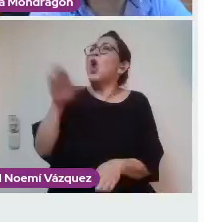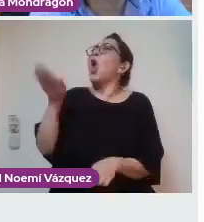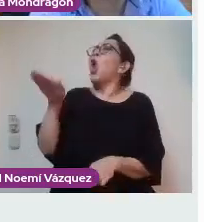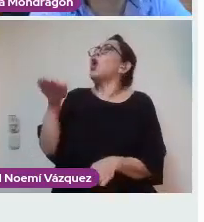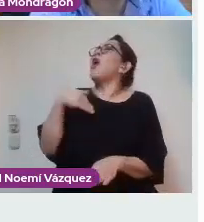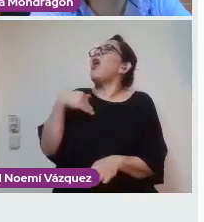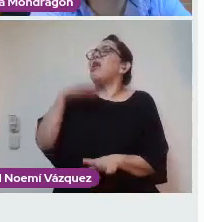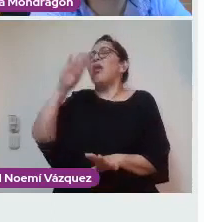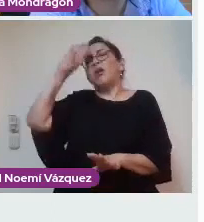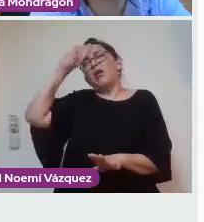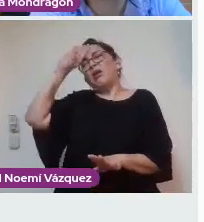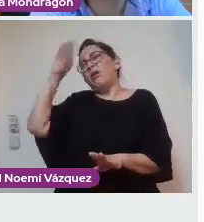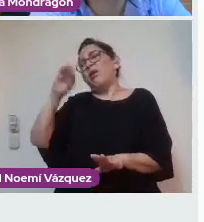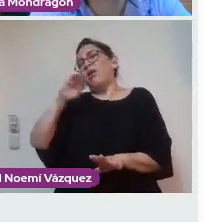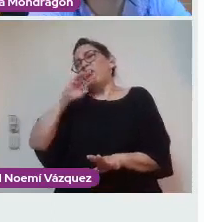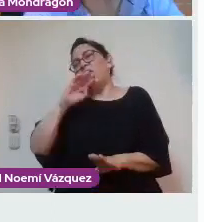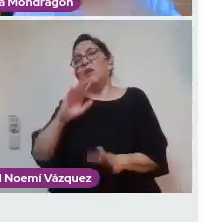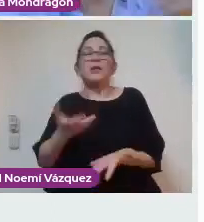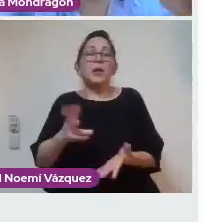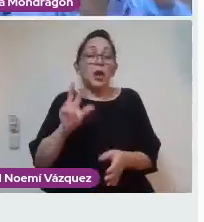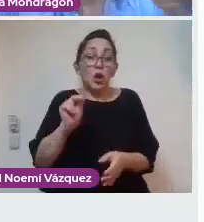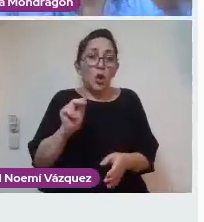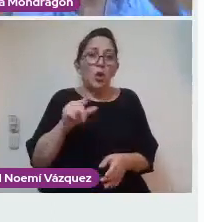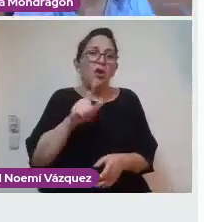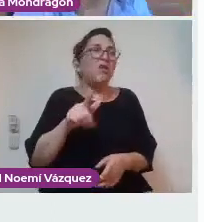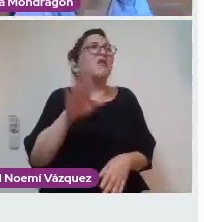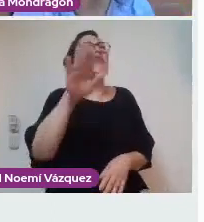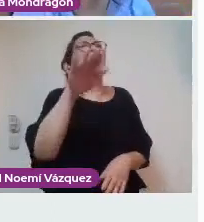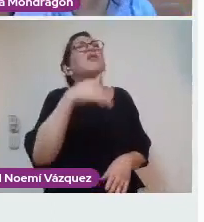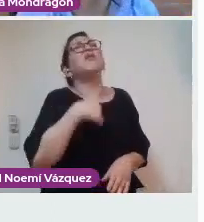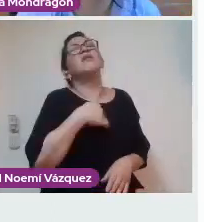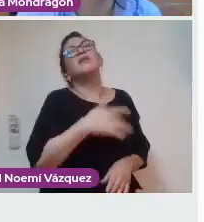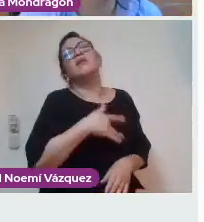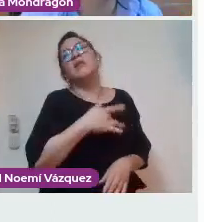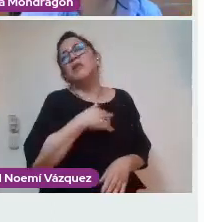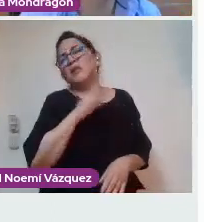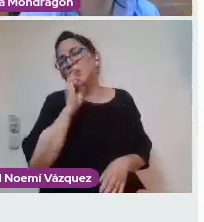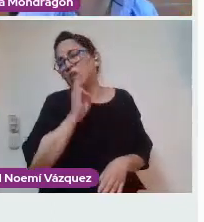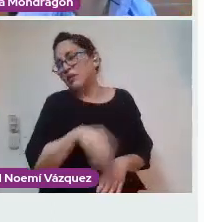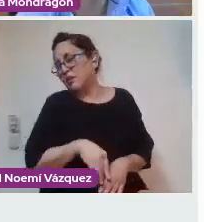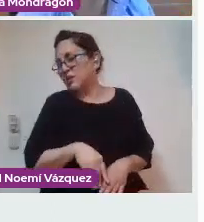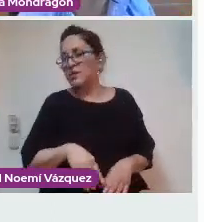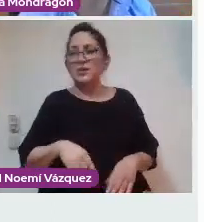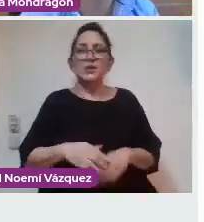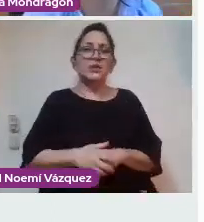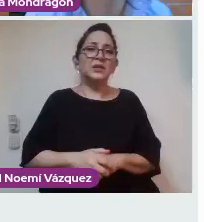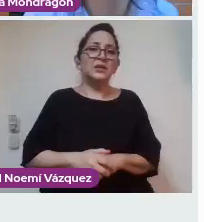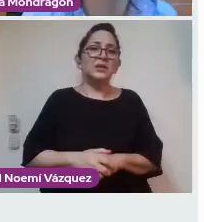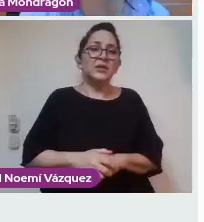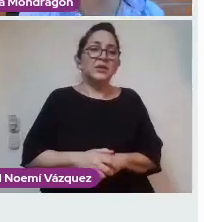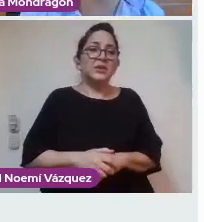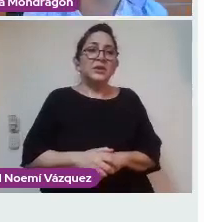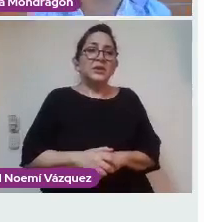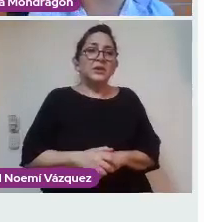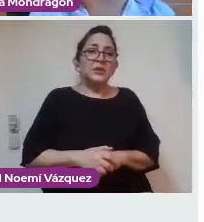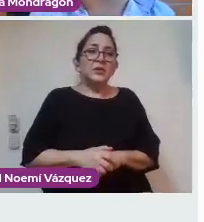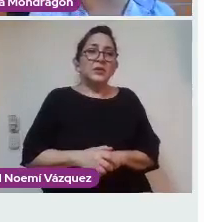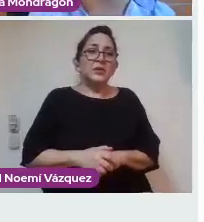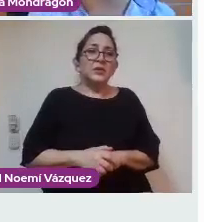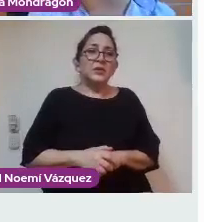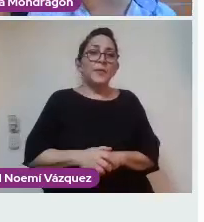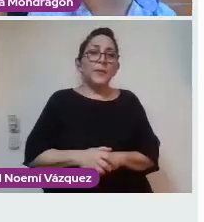mal. Y si a veces no tenemos nosotros como muy, o estamos lo